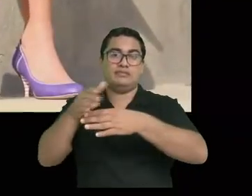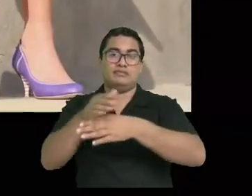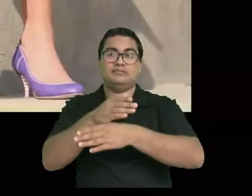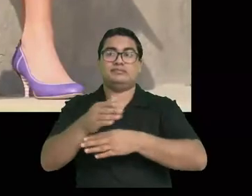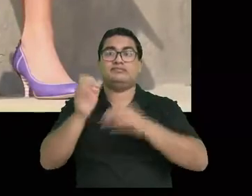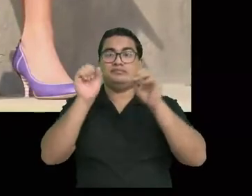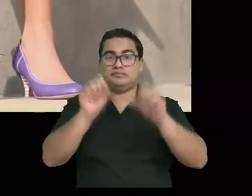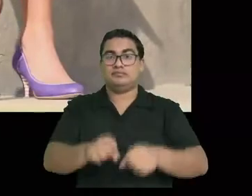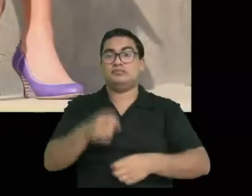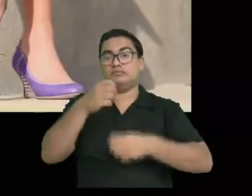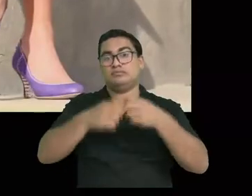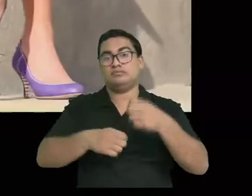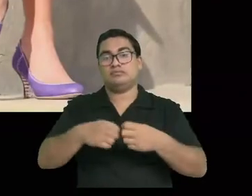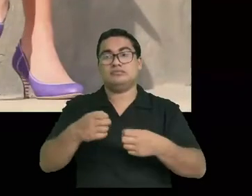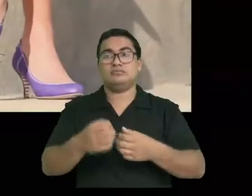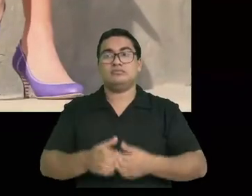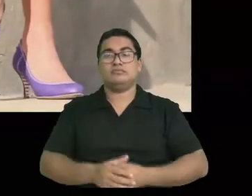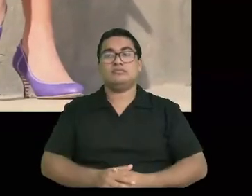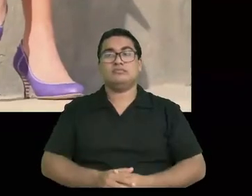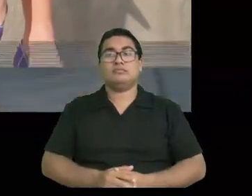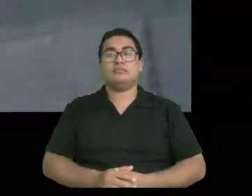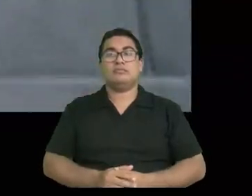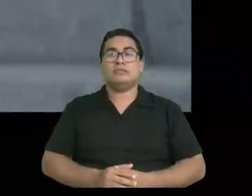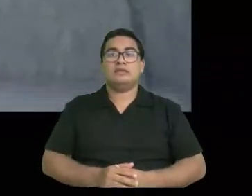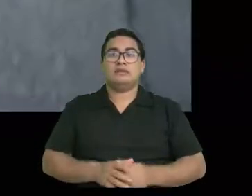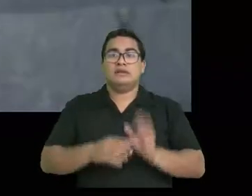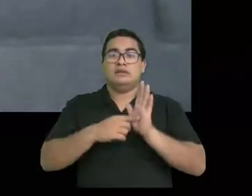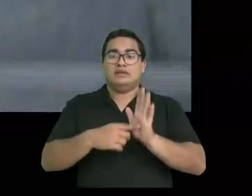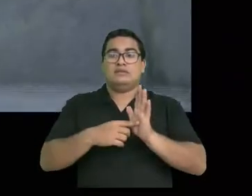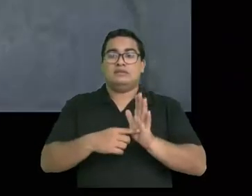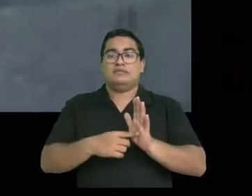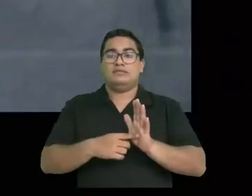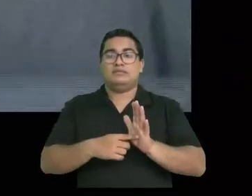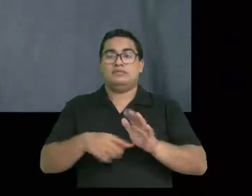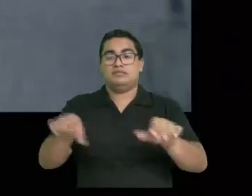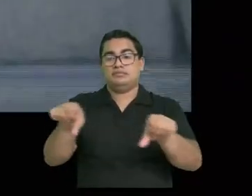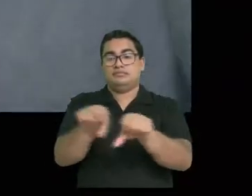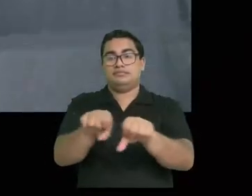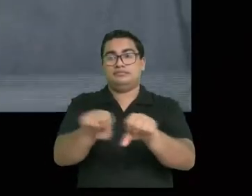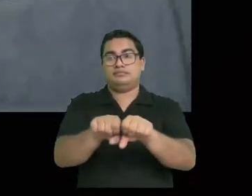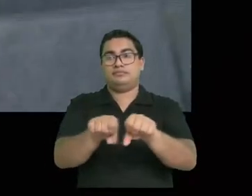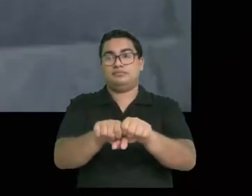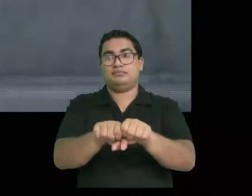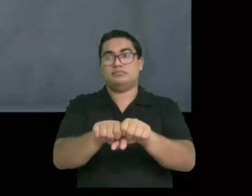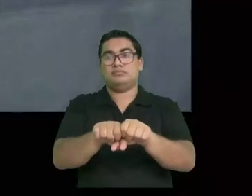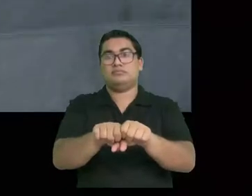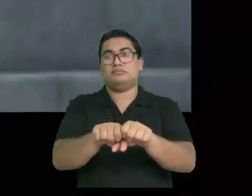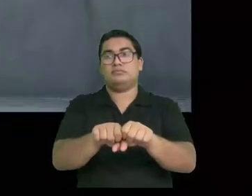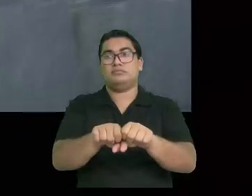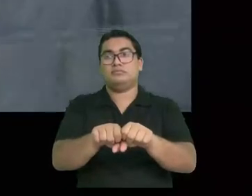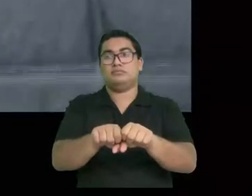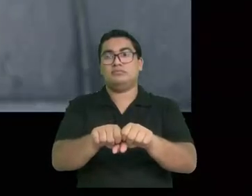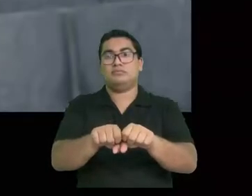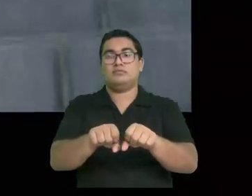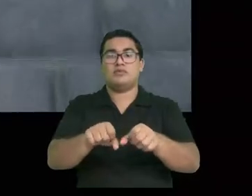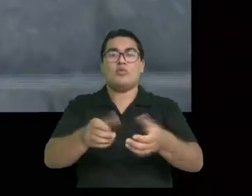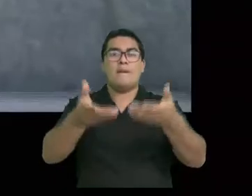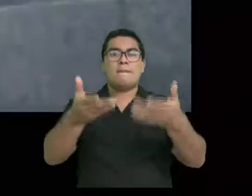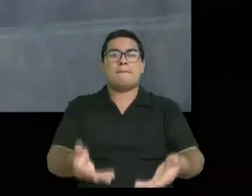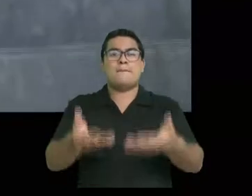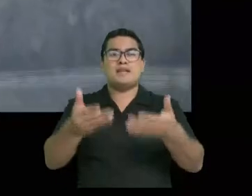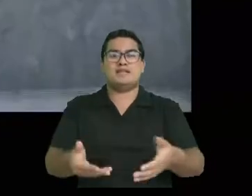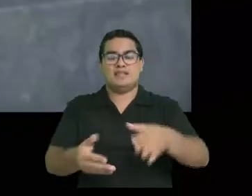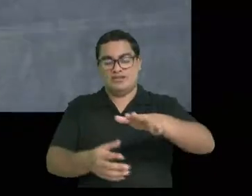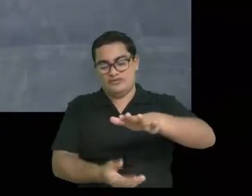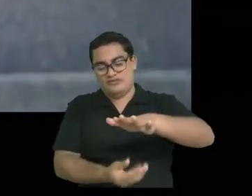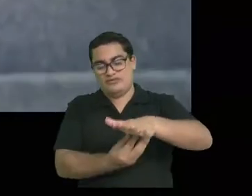la salud. Sí, porque cuando vos usas un tacón, estás desplazando algo que se llama eje de carga. Uh-huh. El